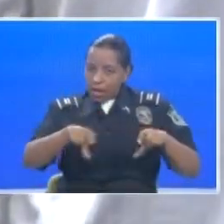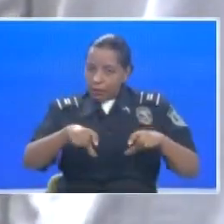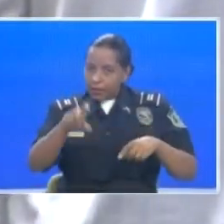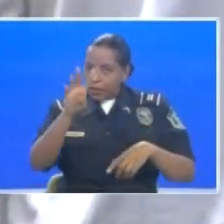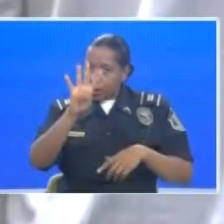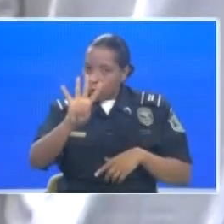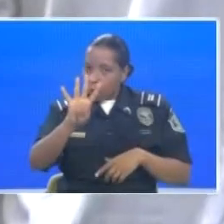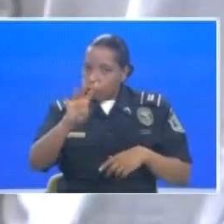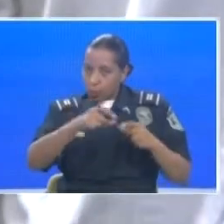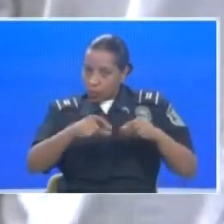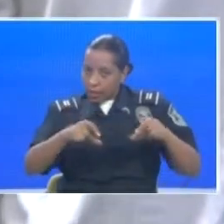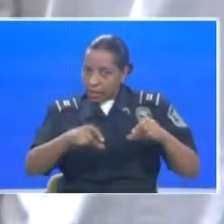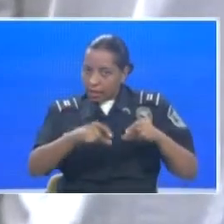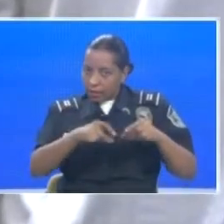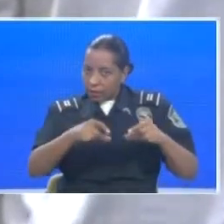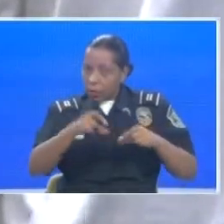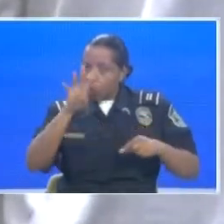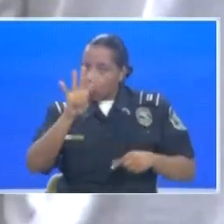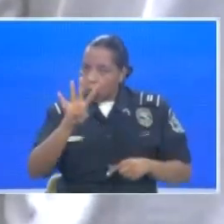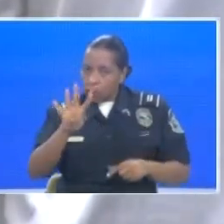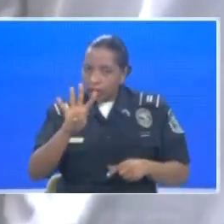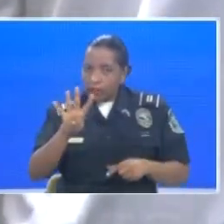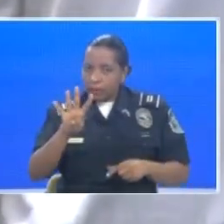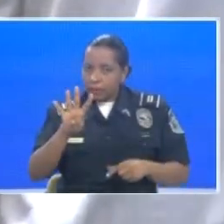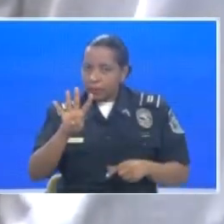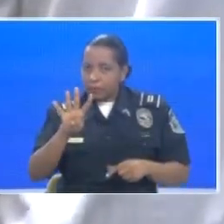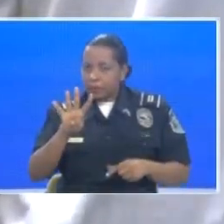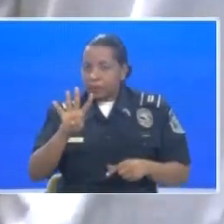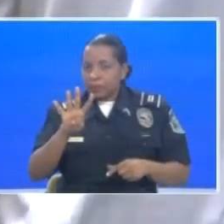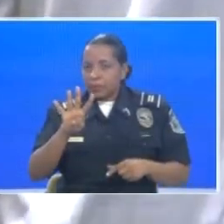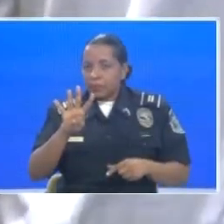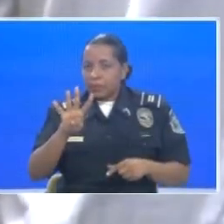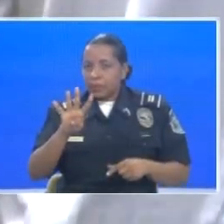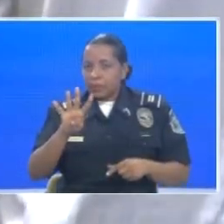una libreta con cuatro,